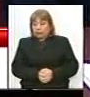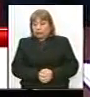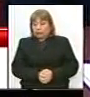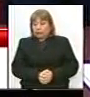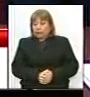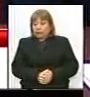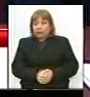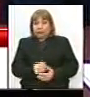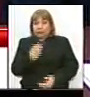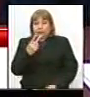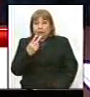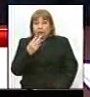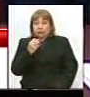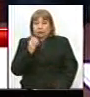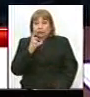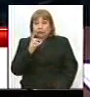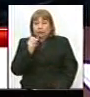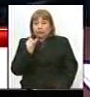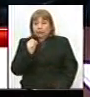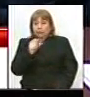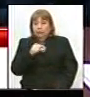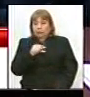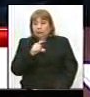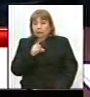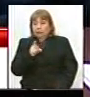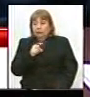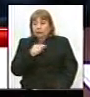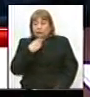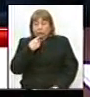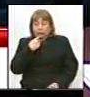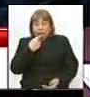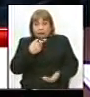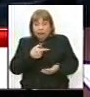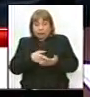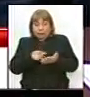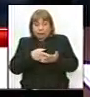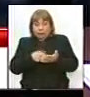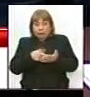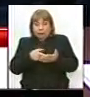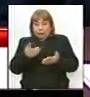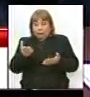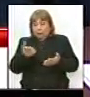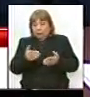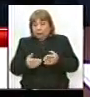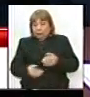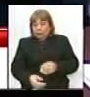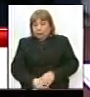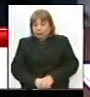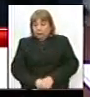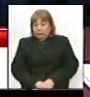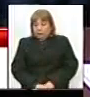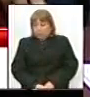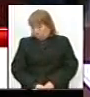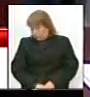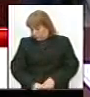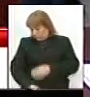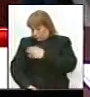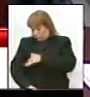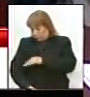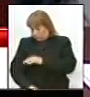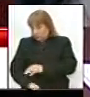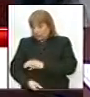velásquez quesquén pues pasaré a señalar señor por este año presidente el congresista que quiere una